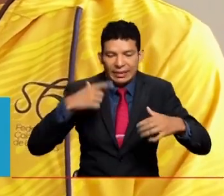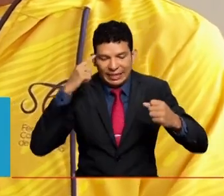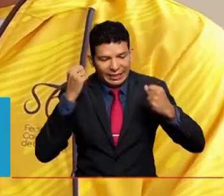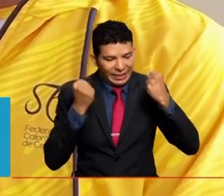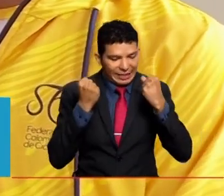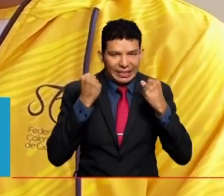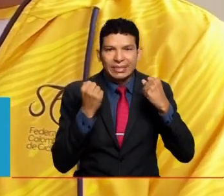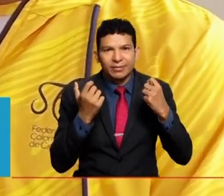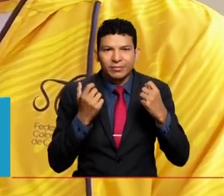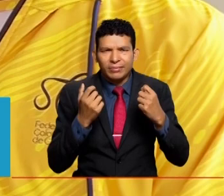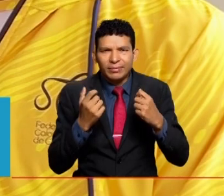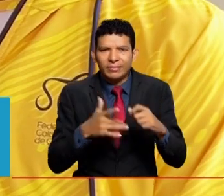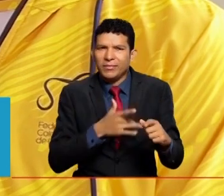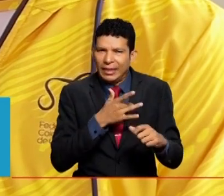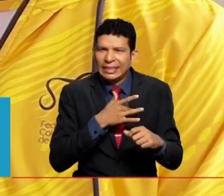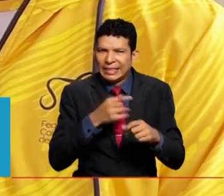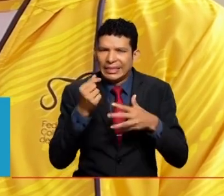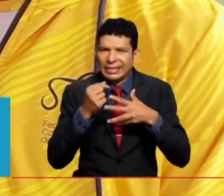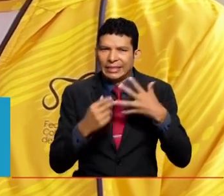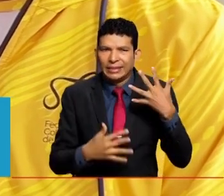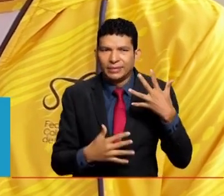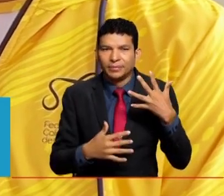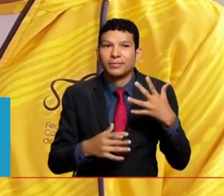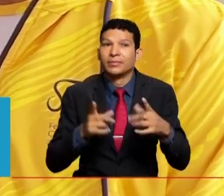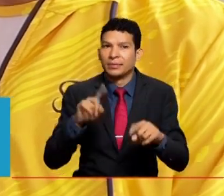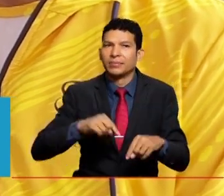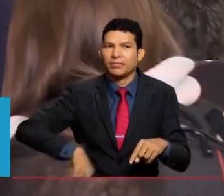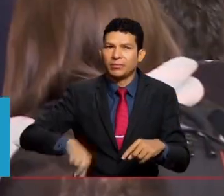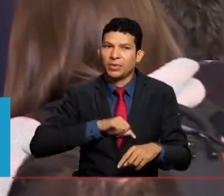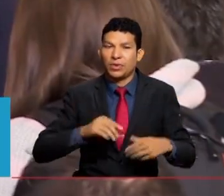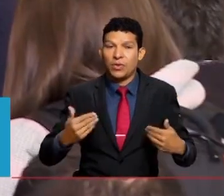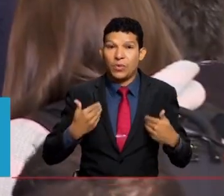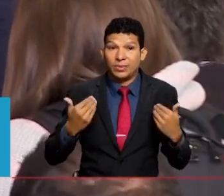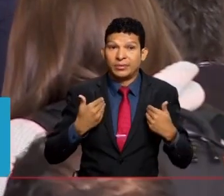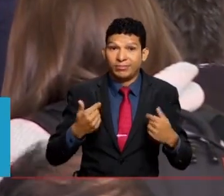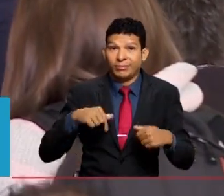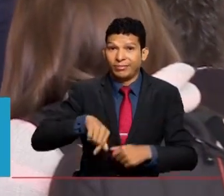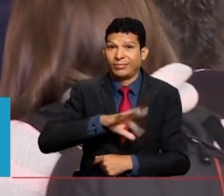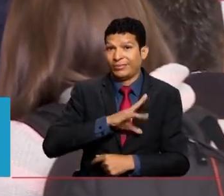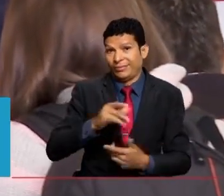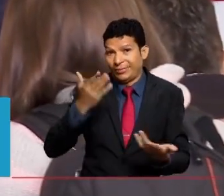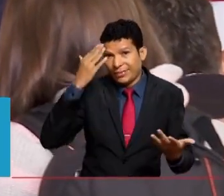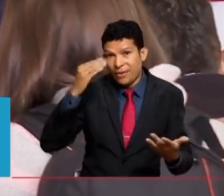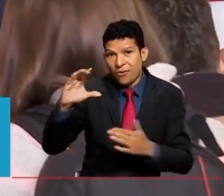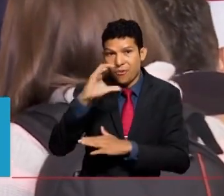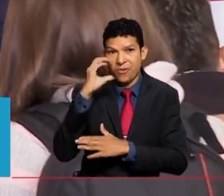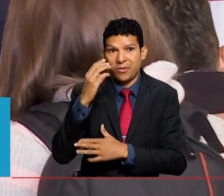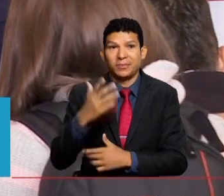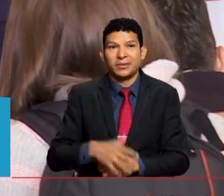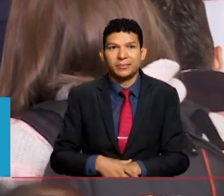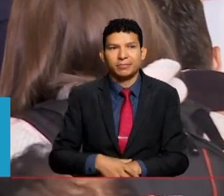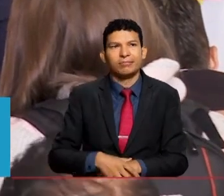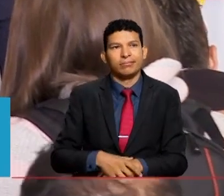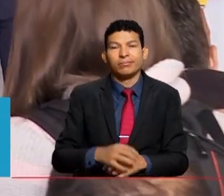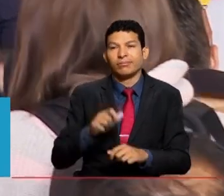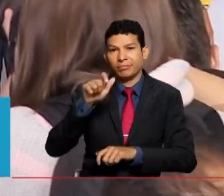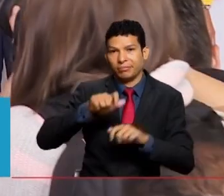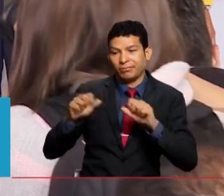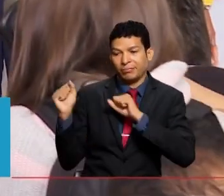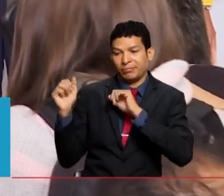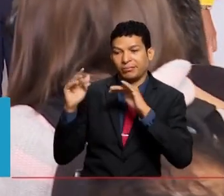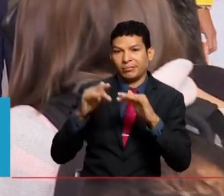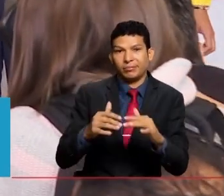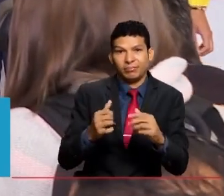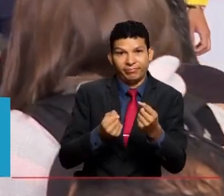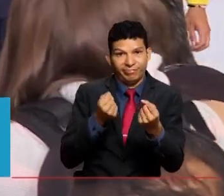y muchas más sensaciones, pero también estamos muy contentos porque es aquí en Cali, es en Colombia, entonces va a haber mucha tribuna apoyándonos. El